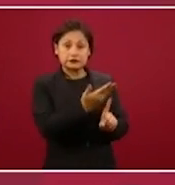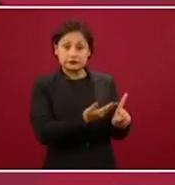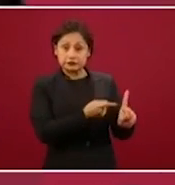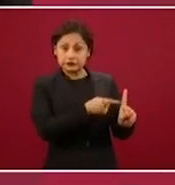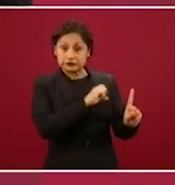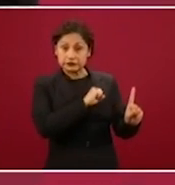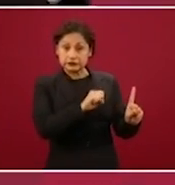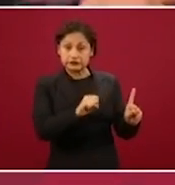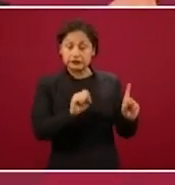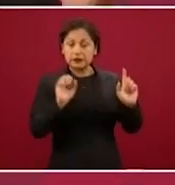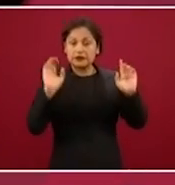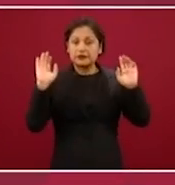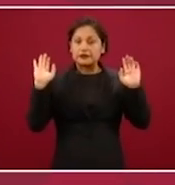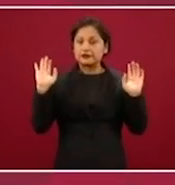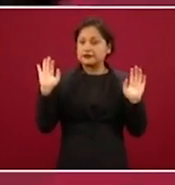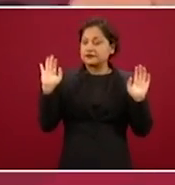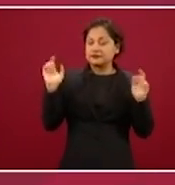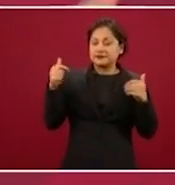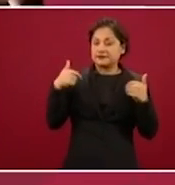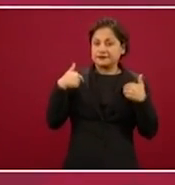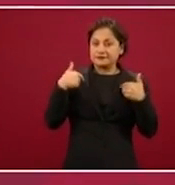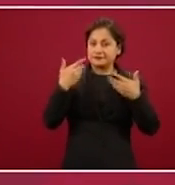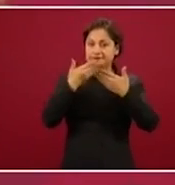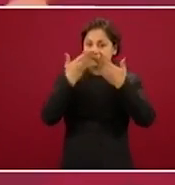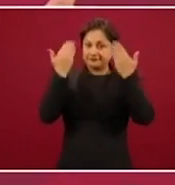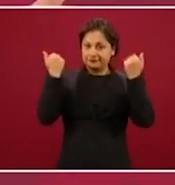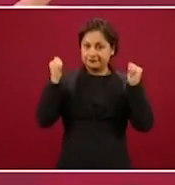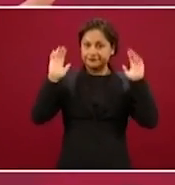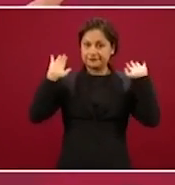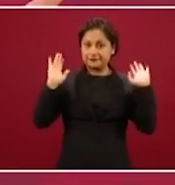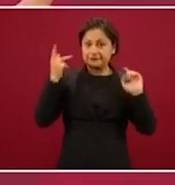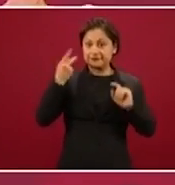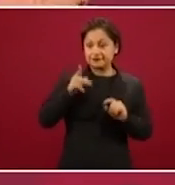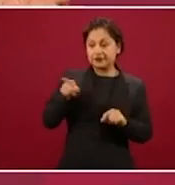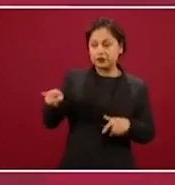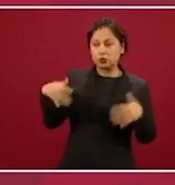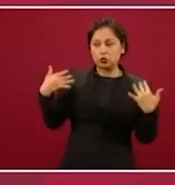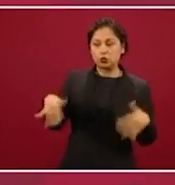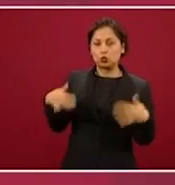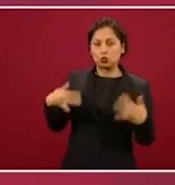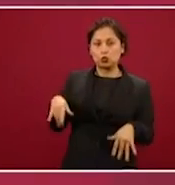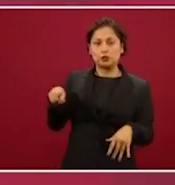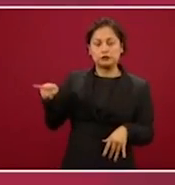pues yo no me puedo adelantar a eso, pero digo, la tiene difícil.